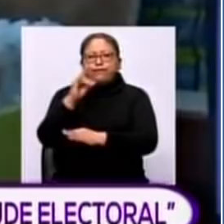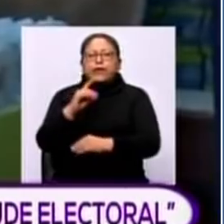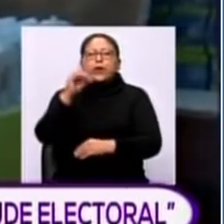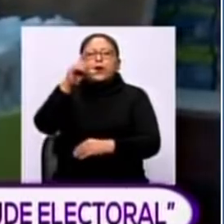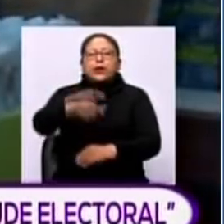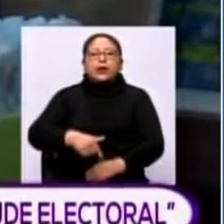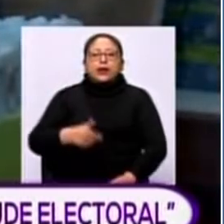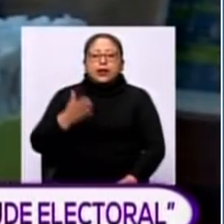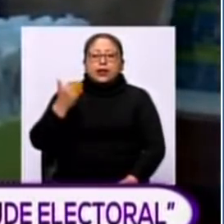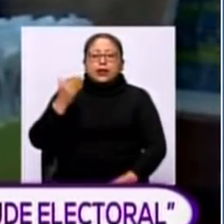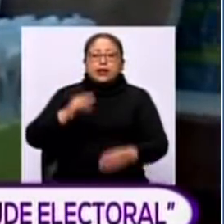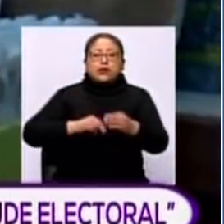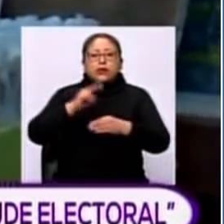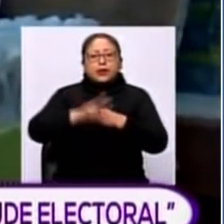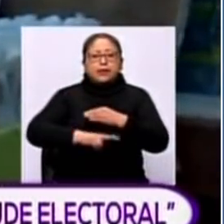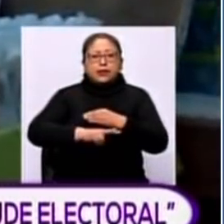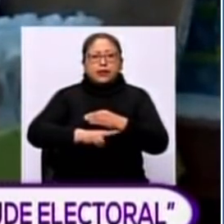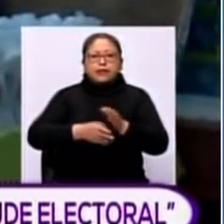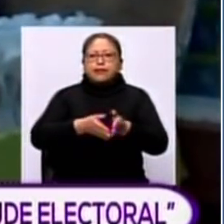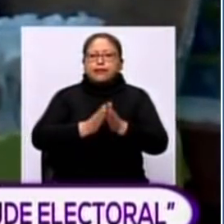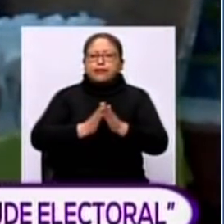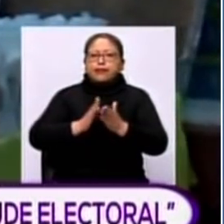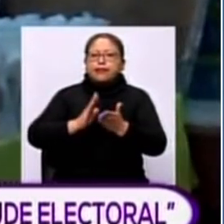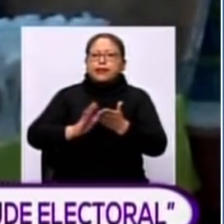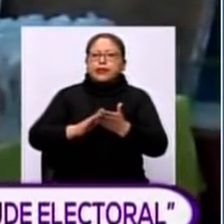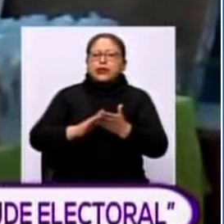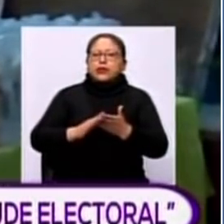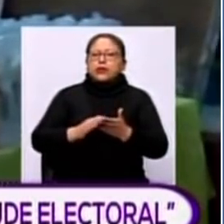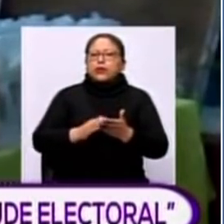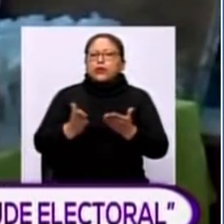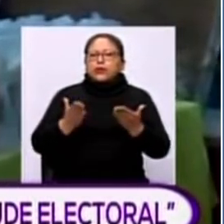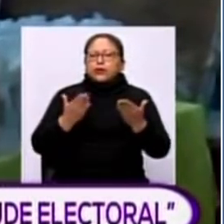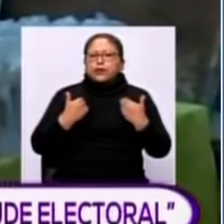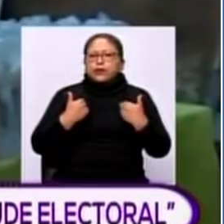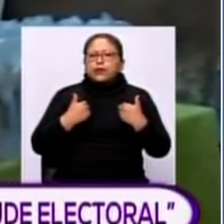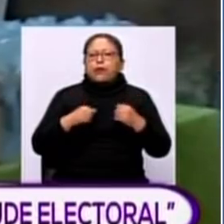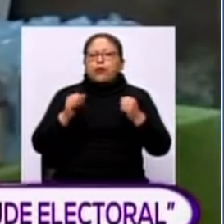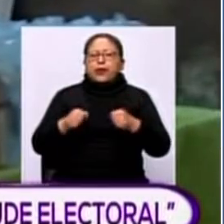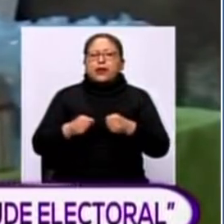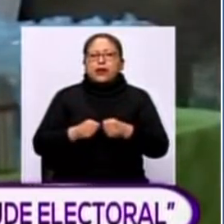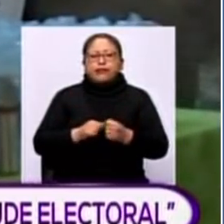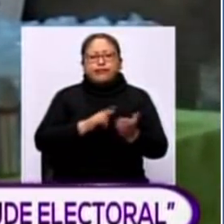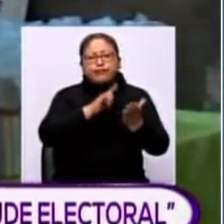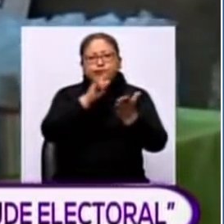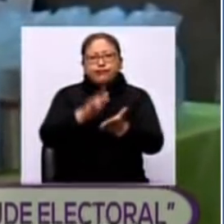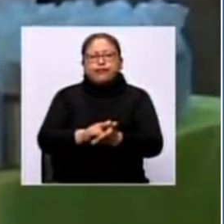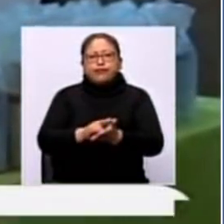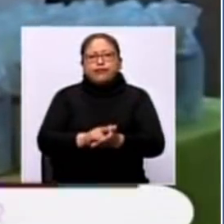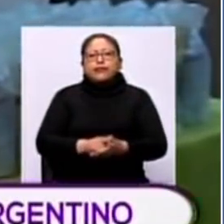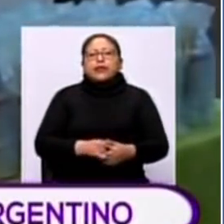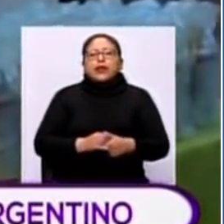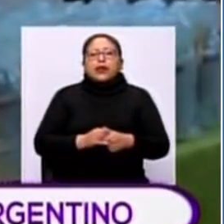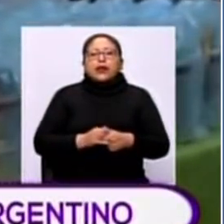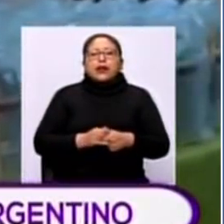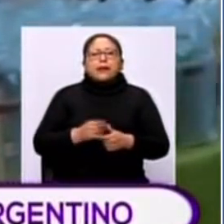titular de la AFIP, por contrabando agravado, una investigación que también se desarrolla en nuestro país. Y es